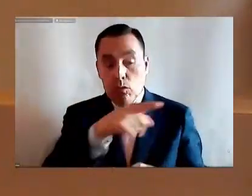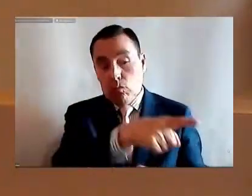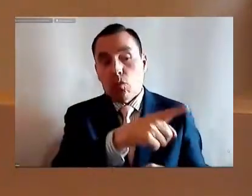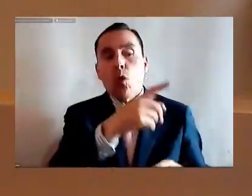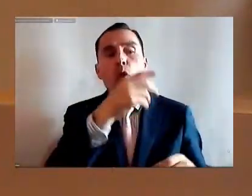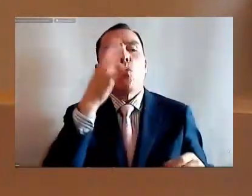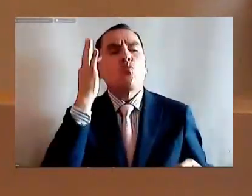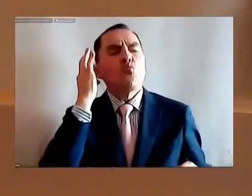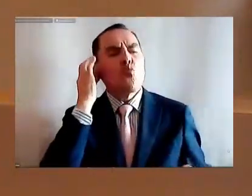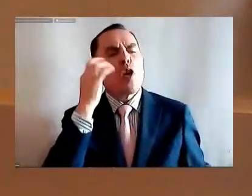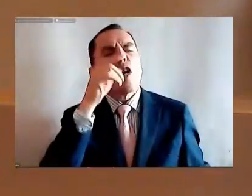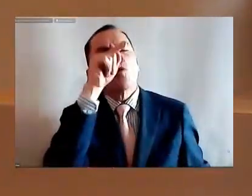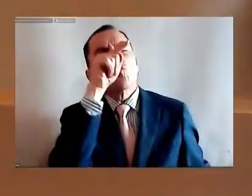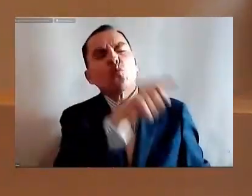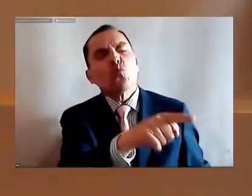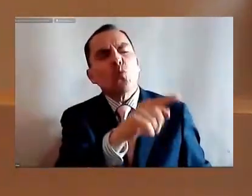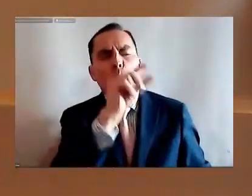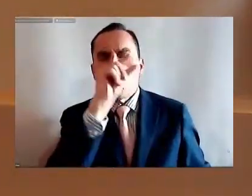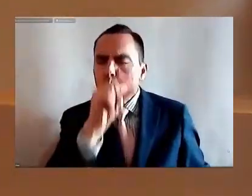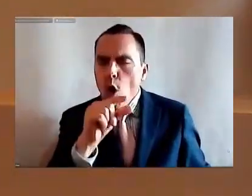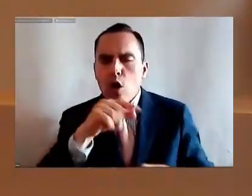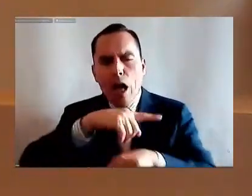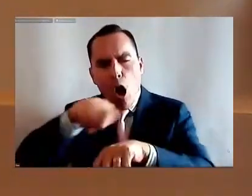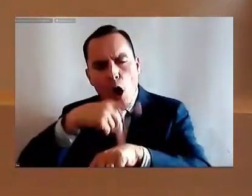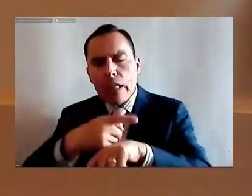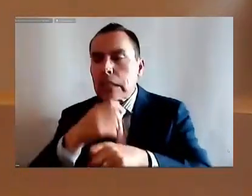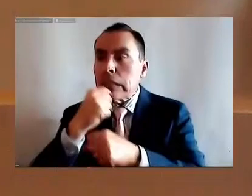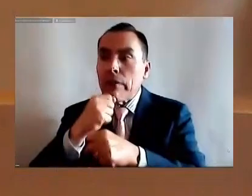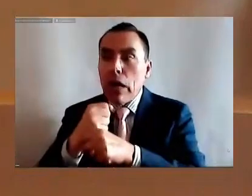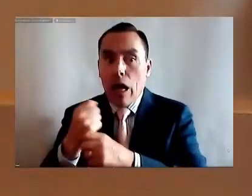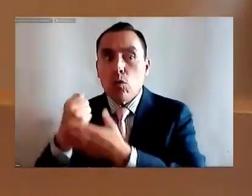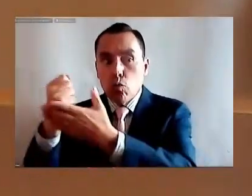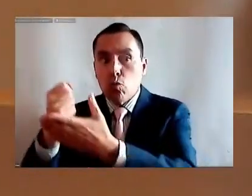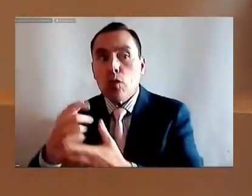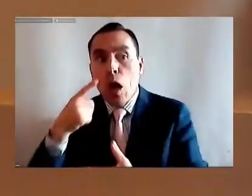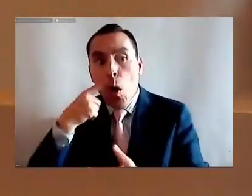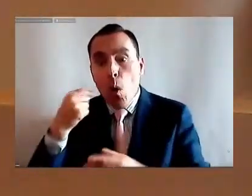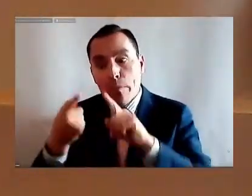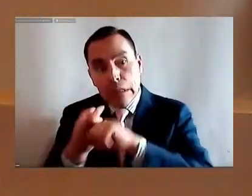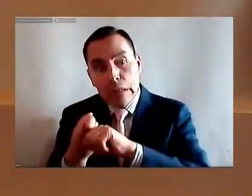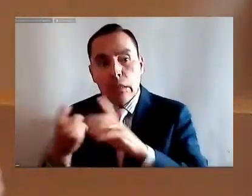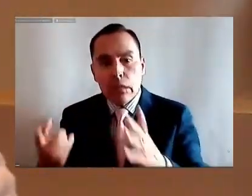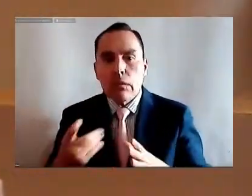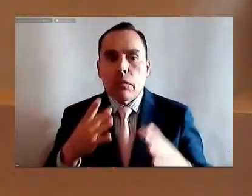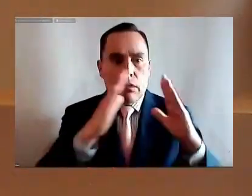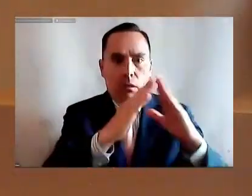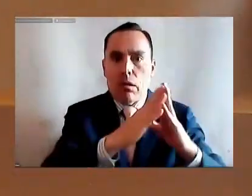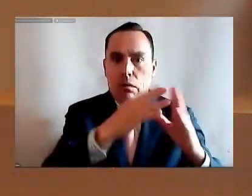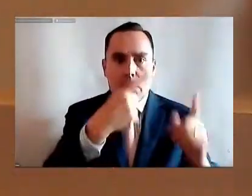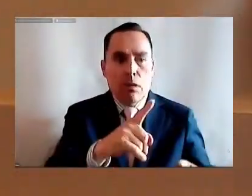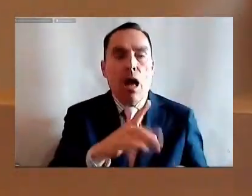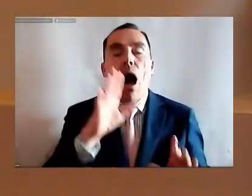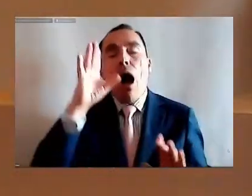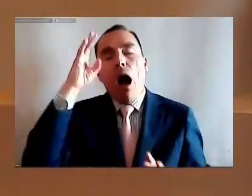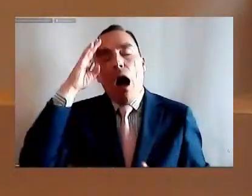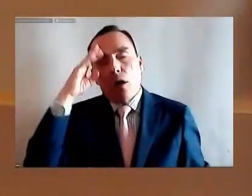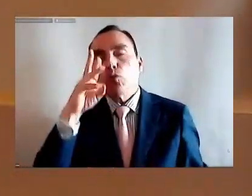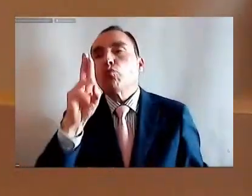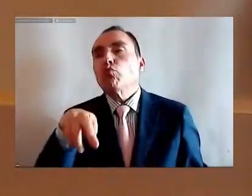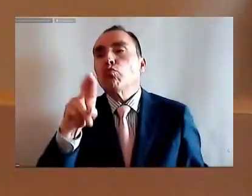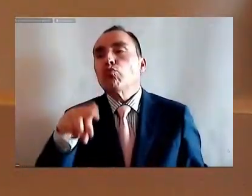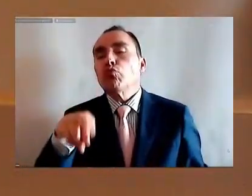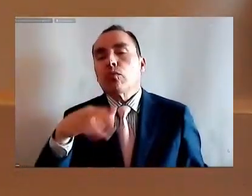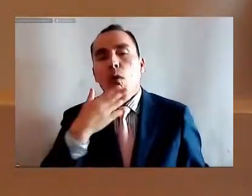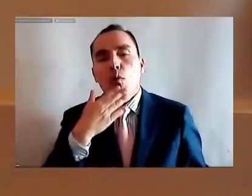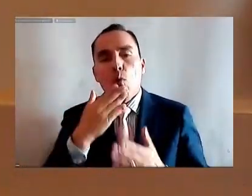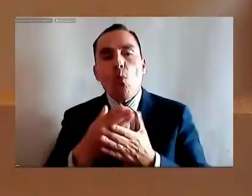mujer tiene que trabajar también para su marido y para los hijos, en la casa, etcétera, etcétera. Es razonable que no pueda trabajar más de 10 horas para que vaya a trabajar